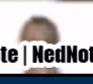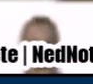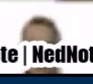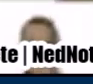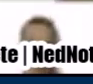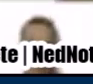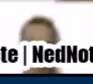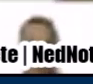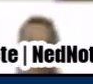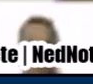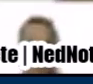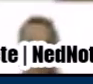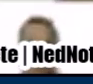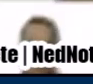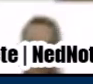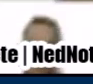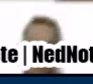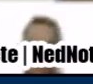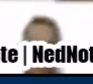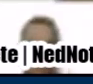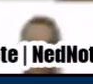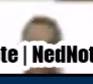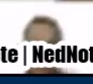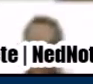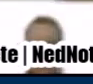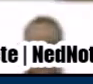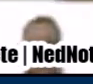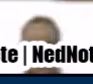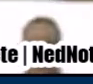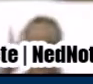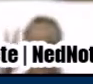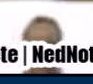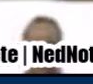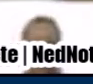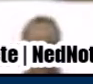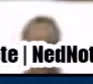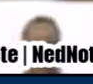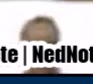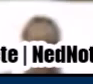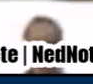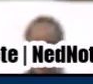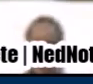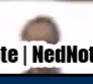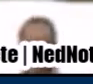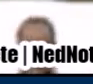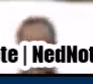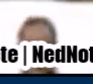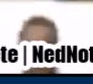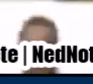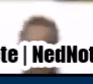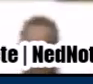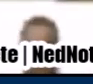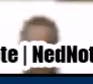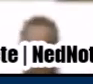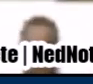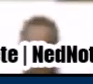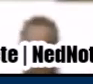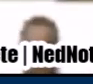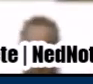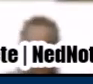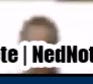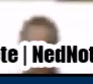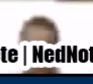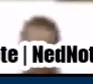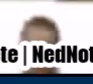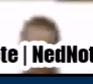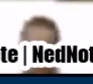como demostró un artículo que fue financiado incluso por un testaferro del chavismo. Hemos hablado del uso de la fuerza. Algunos hablan